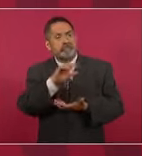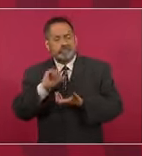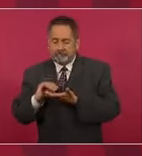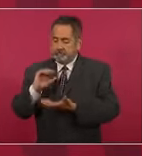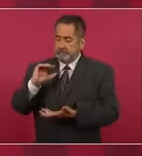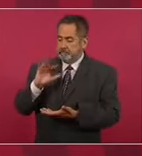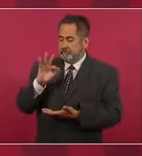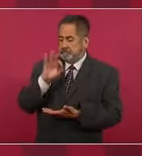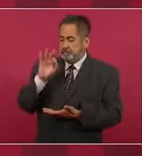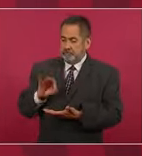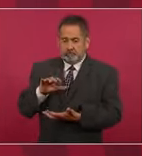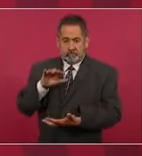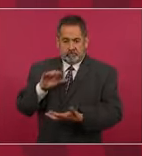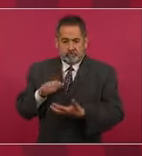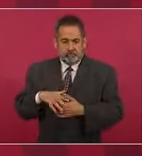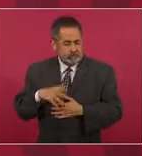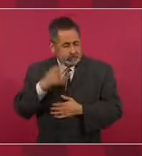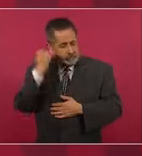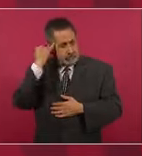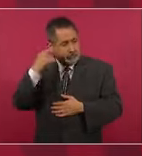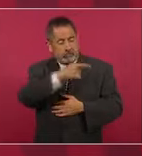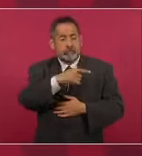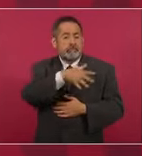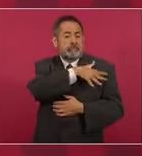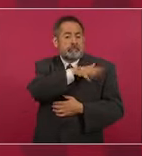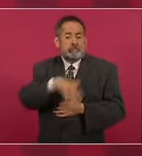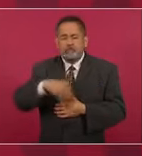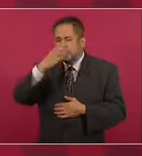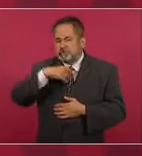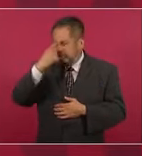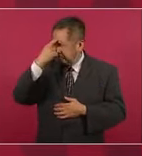Imagínense qué visión la del general Lázaro Cárdenas.